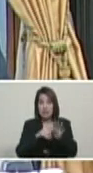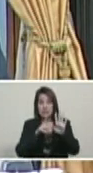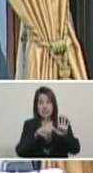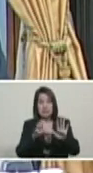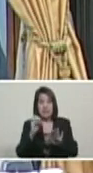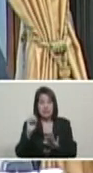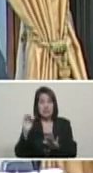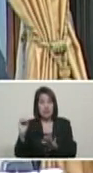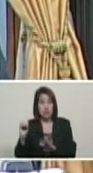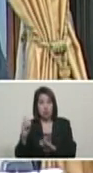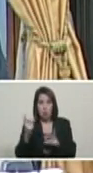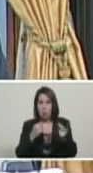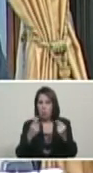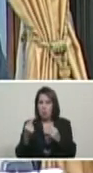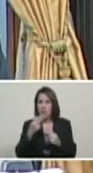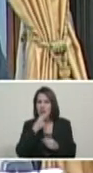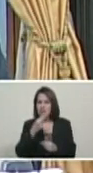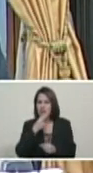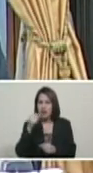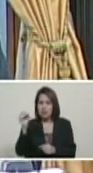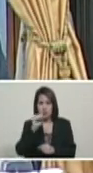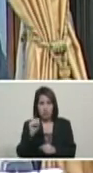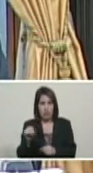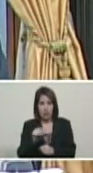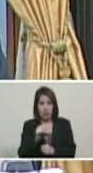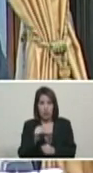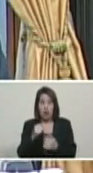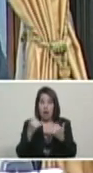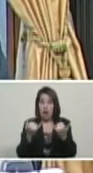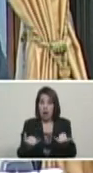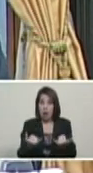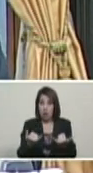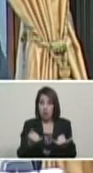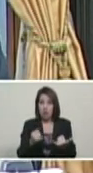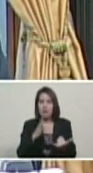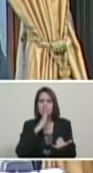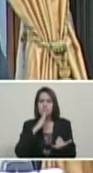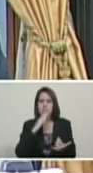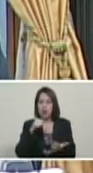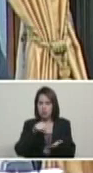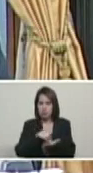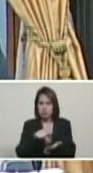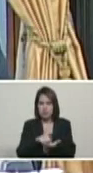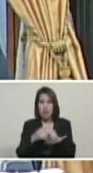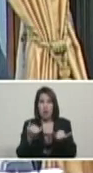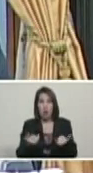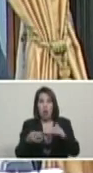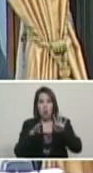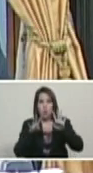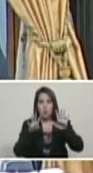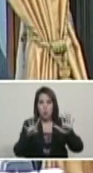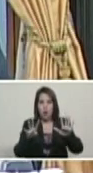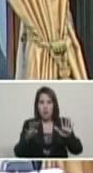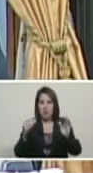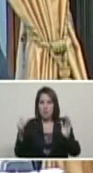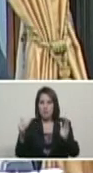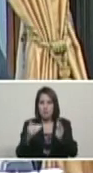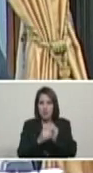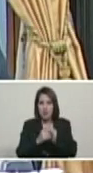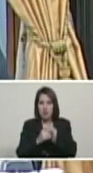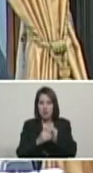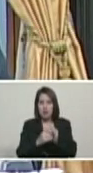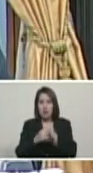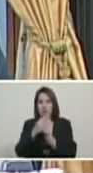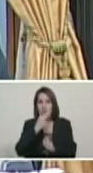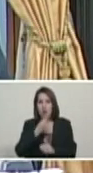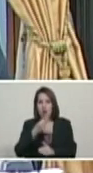cuenta establecida en el Banco Central de Venezuela. Vamos a colocar el precio del petro en 9.000 bolívares soberanos